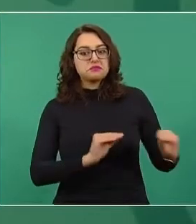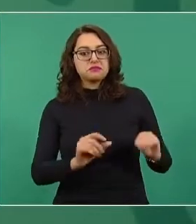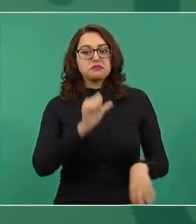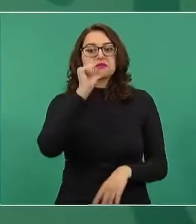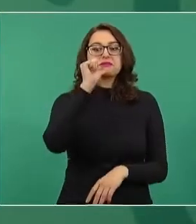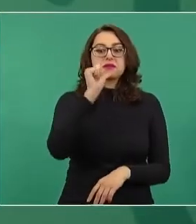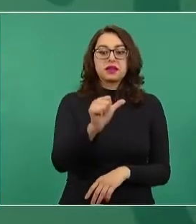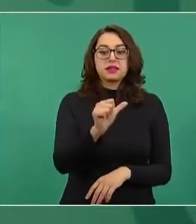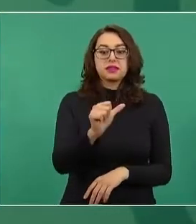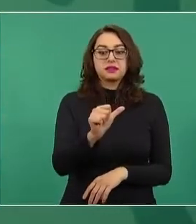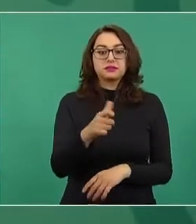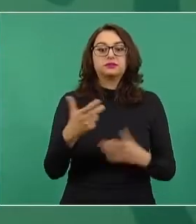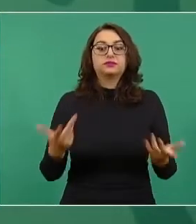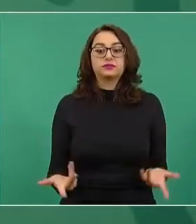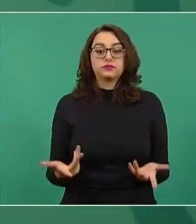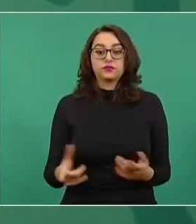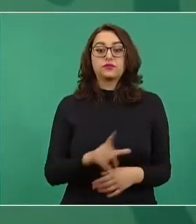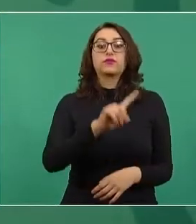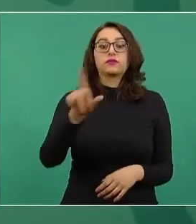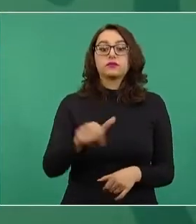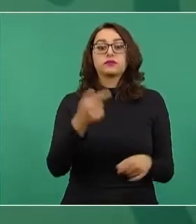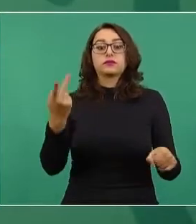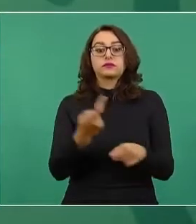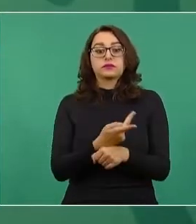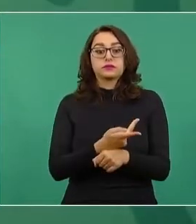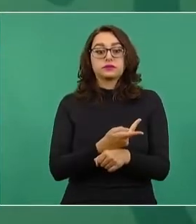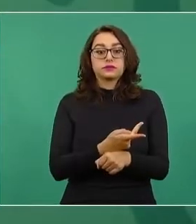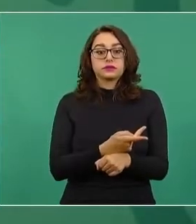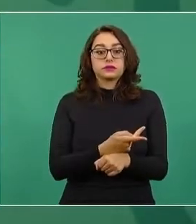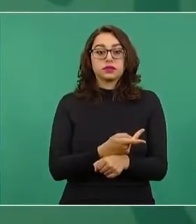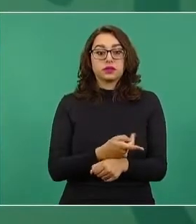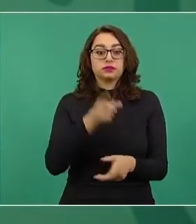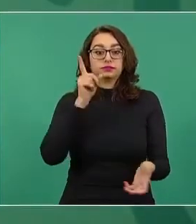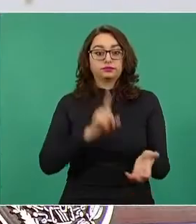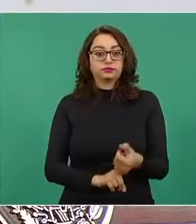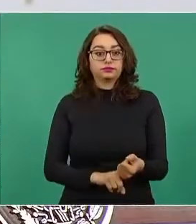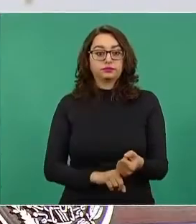Y los técnicos y servidores públicos de